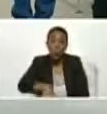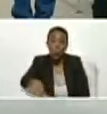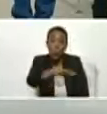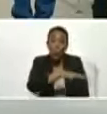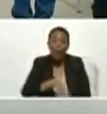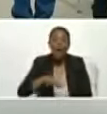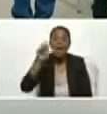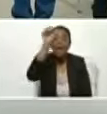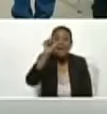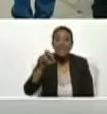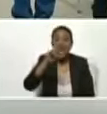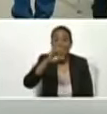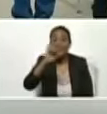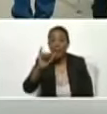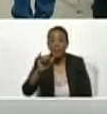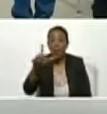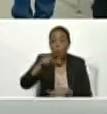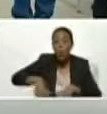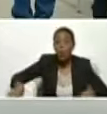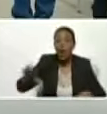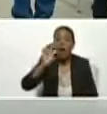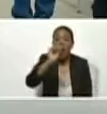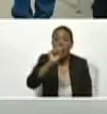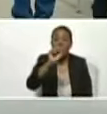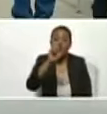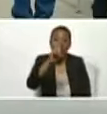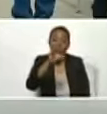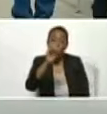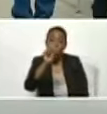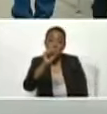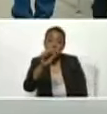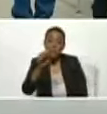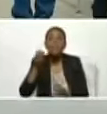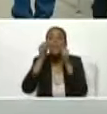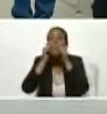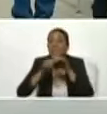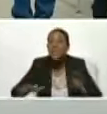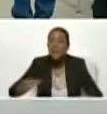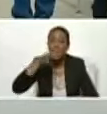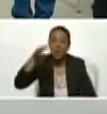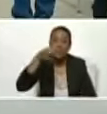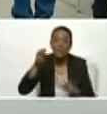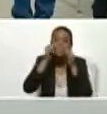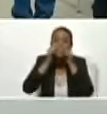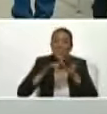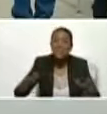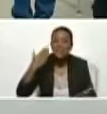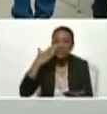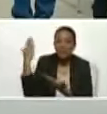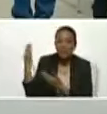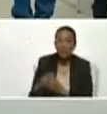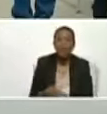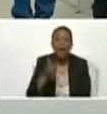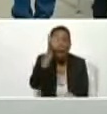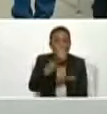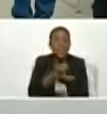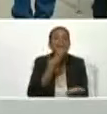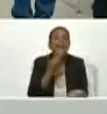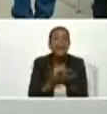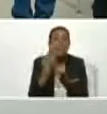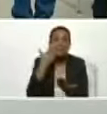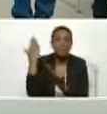el sri de la Rosa saludos a los vecinos por allá que Dios nos bendiga por siempre Amén